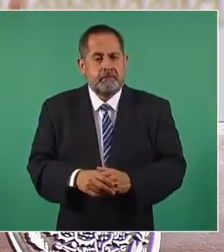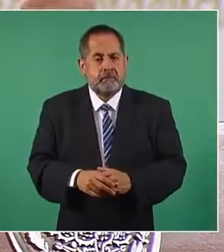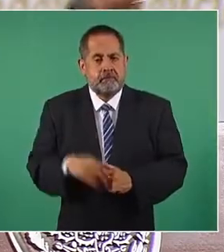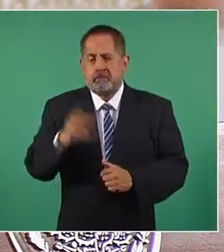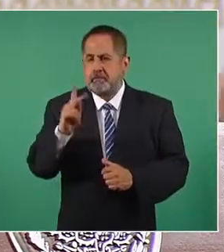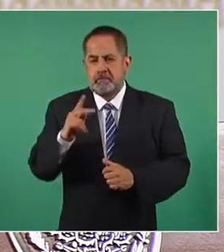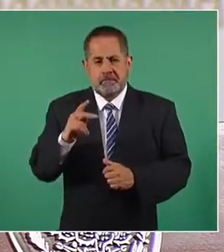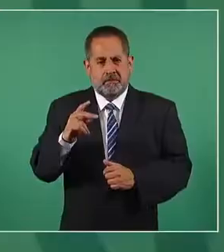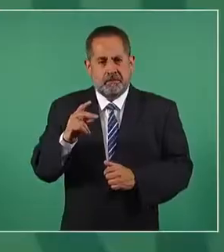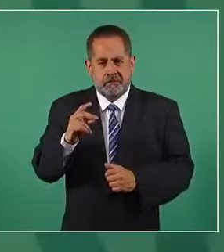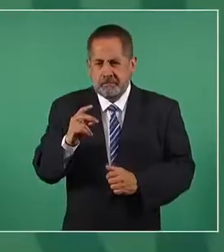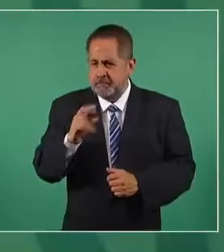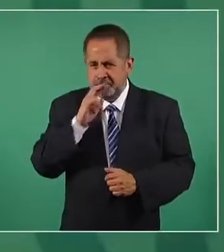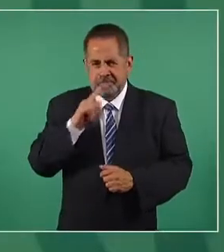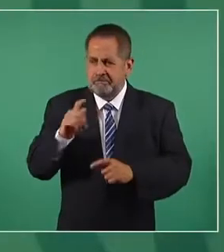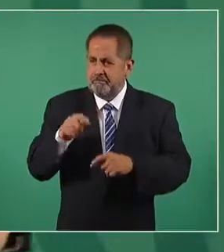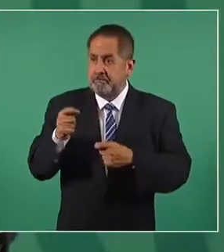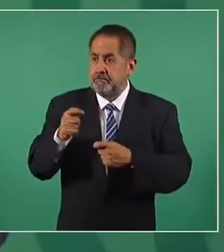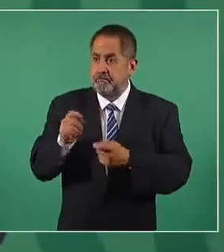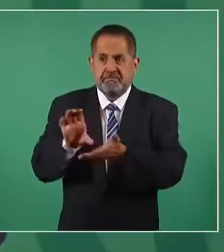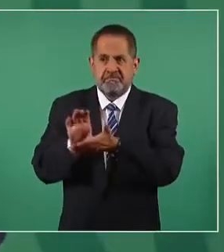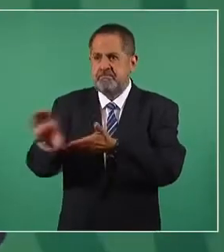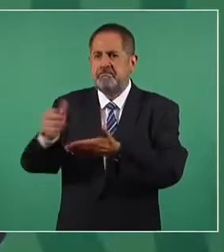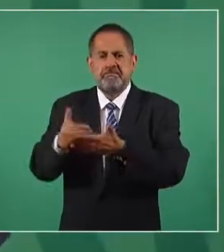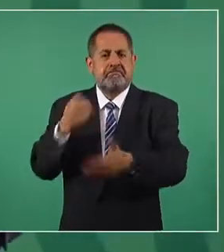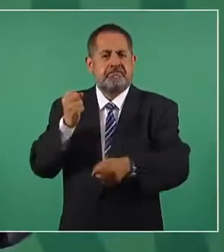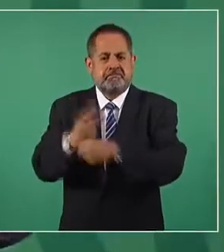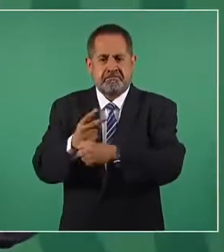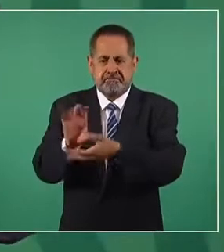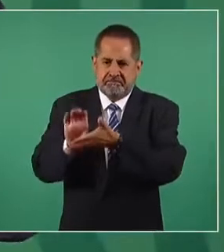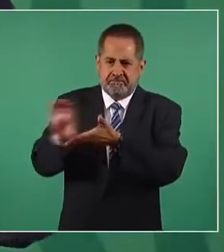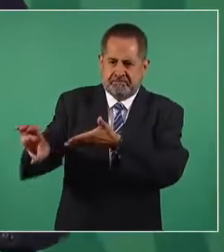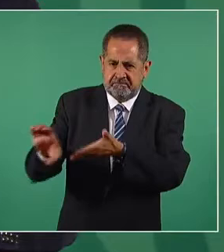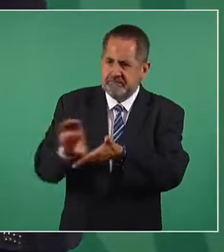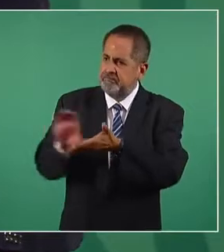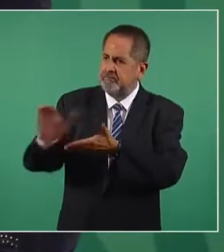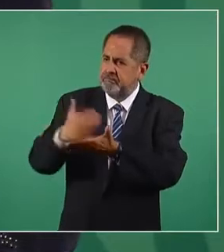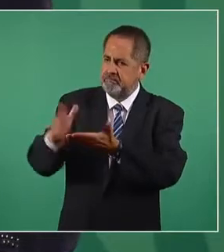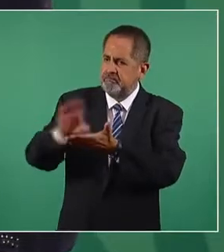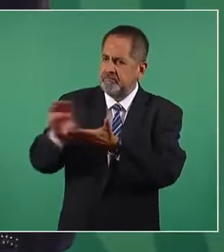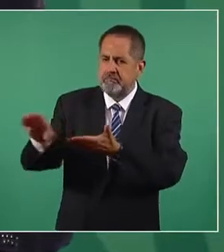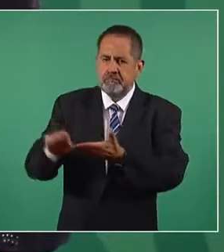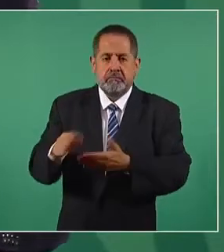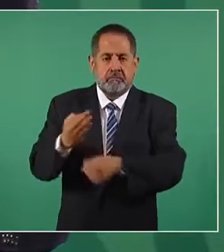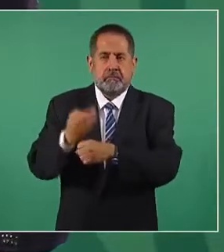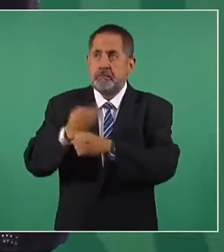Pero de inmediato dimos los anticipos. Por eso tenemos todas las vacunas.